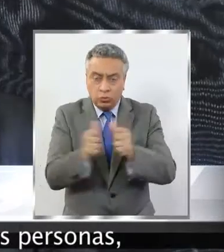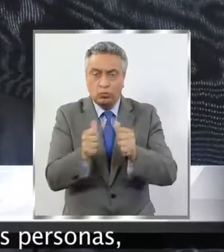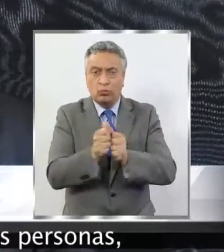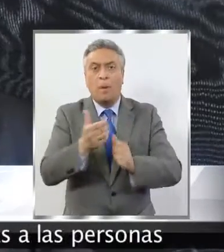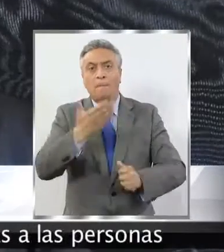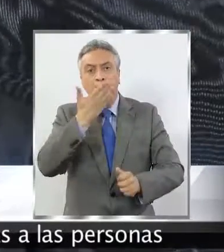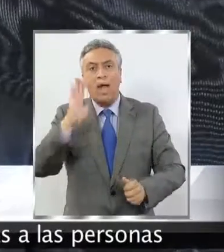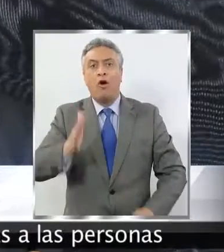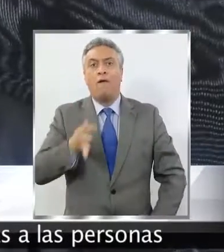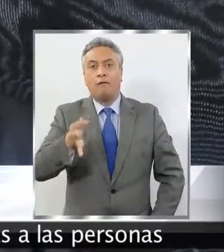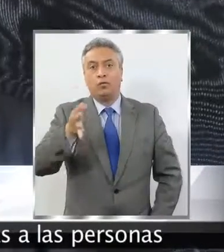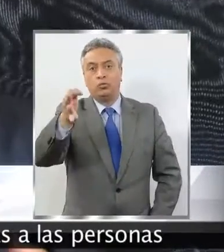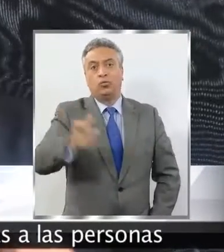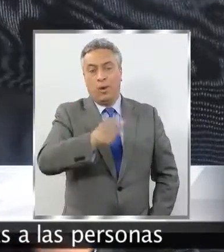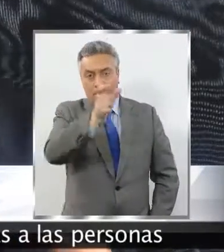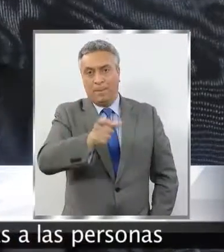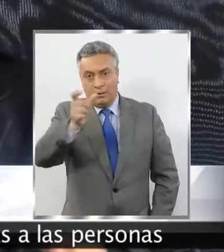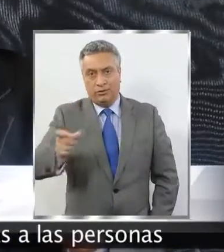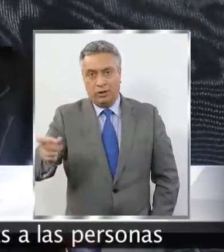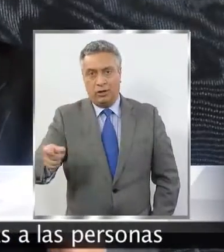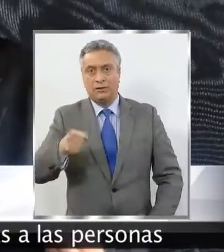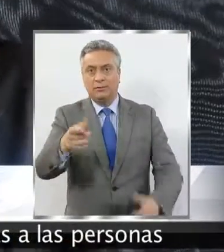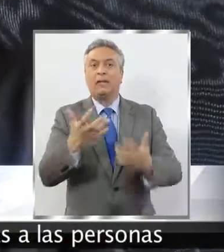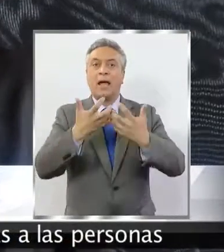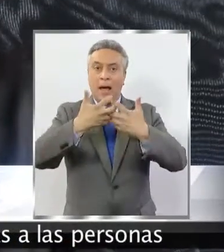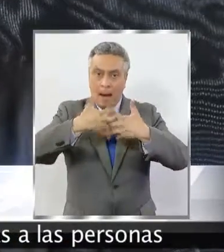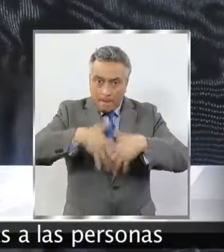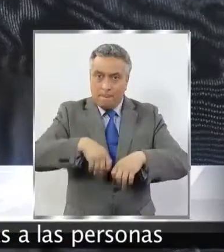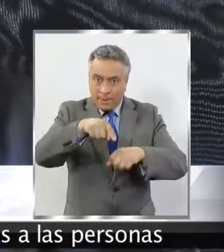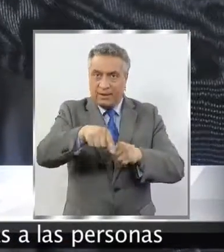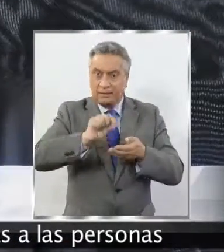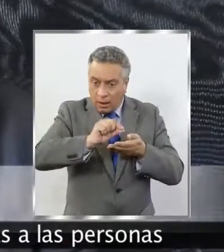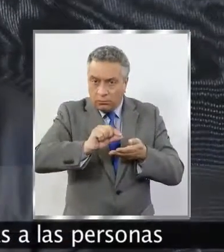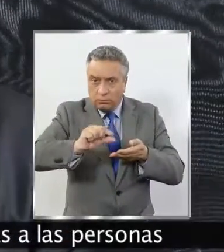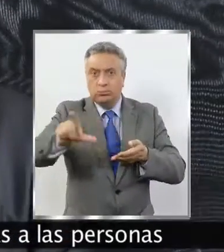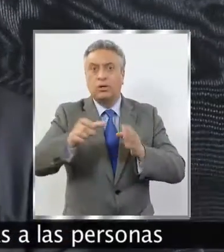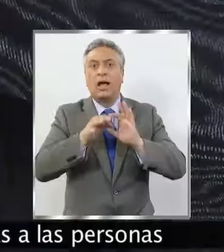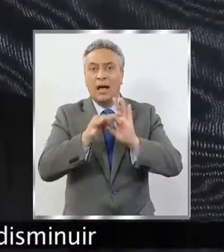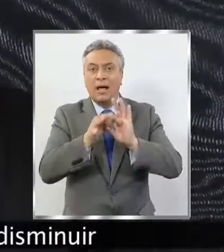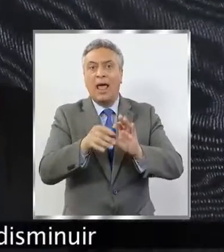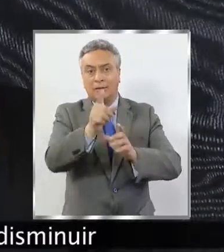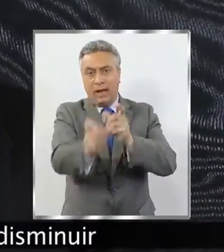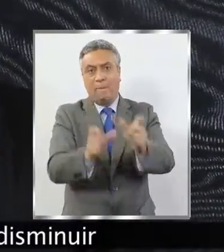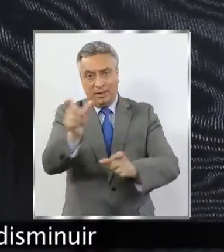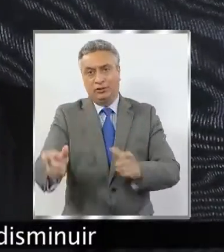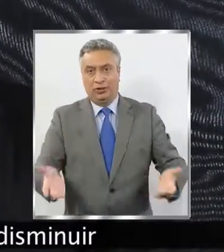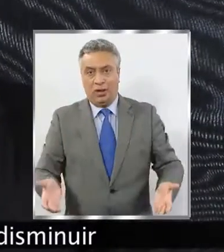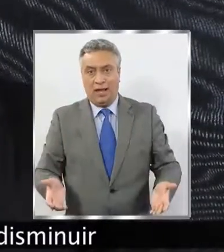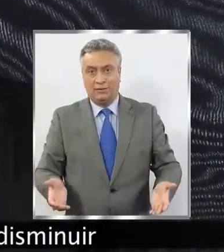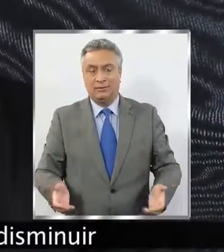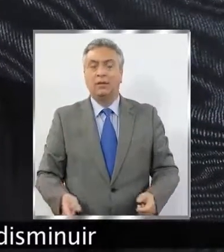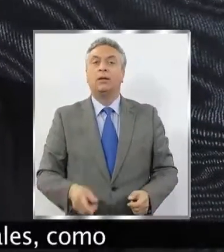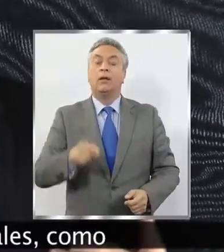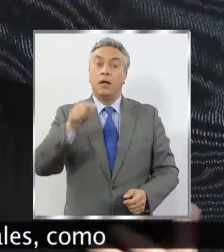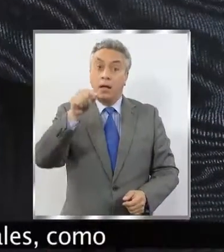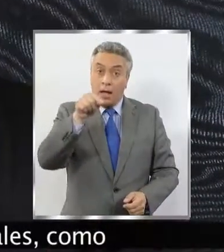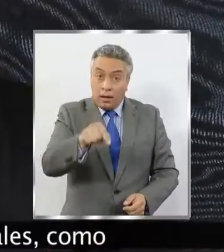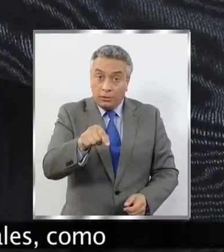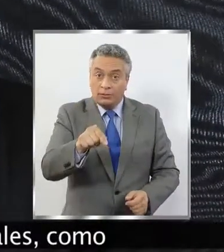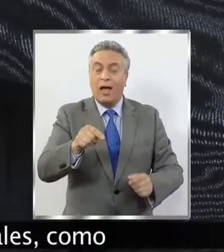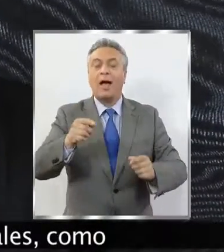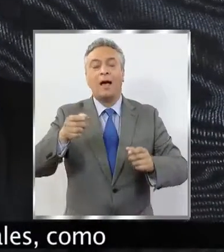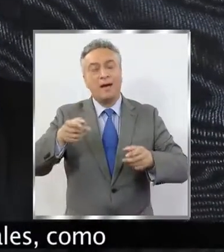personas. Las empresas subsisten gracias a las personas. Iniciativas que permiten disminuir las